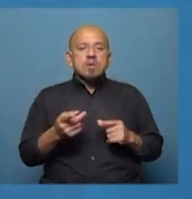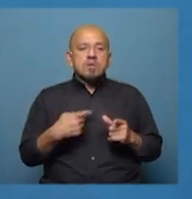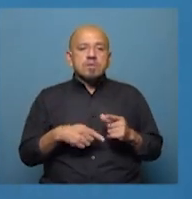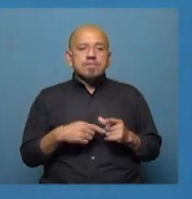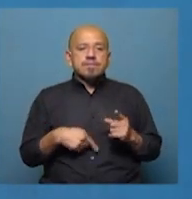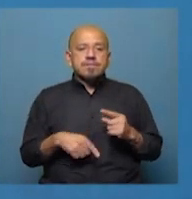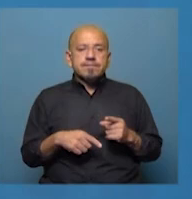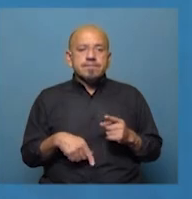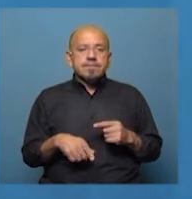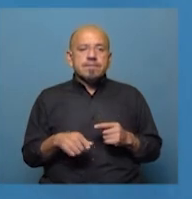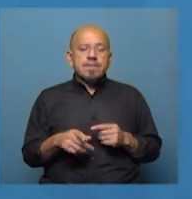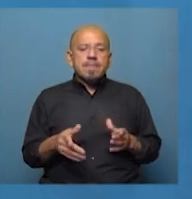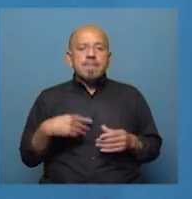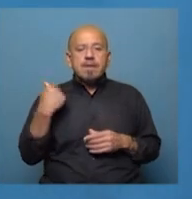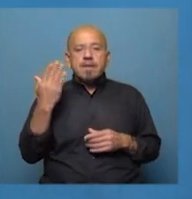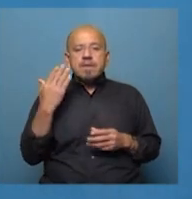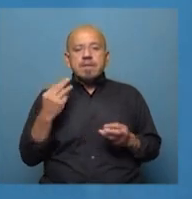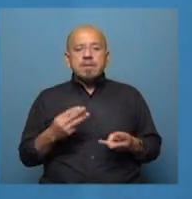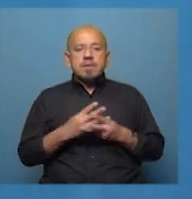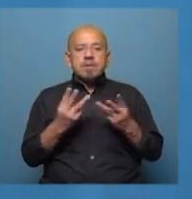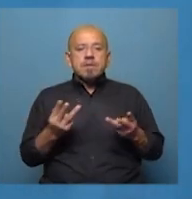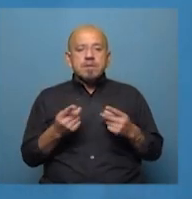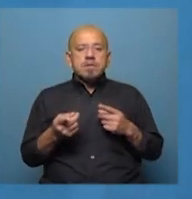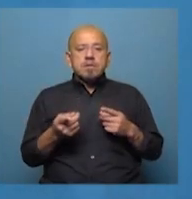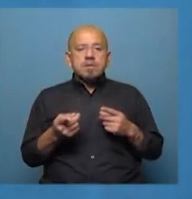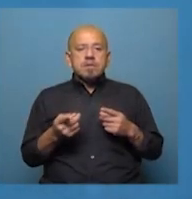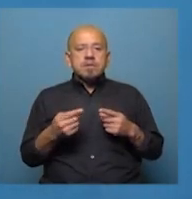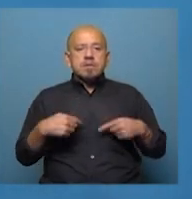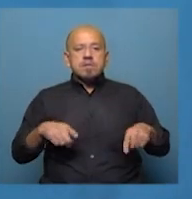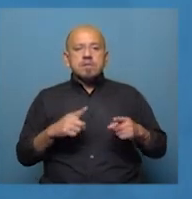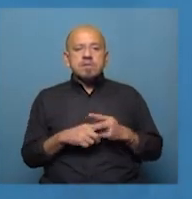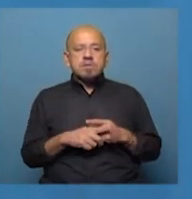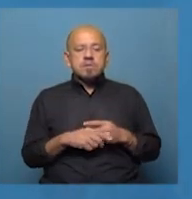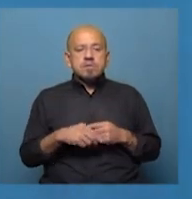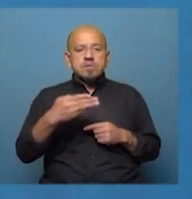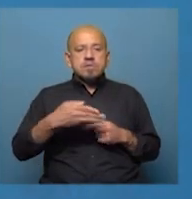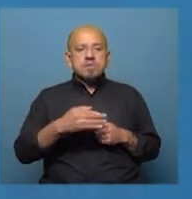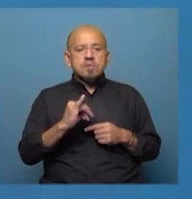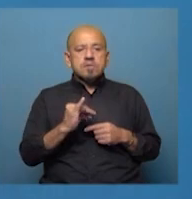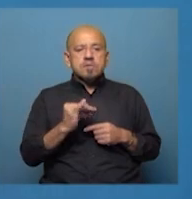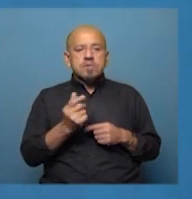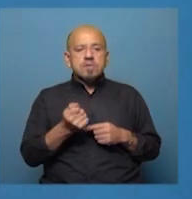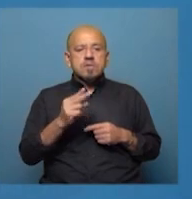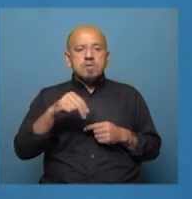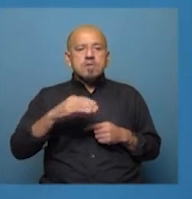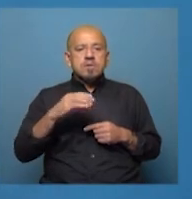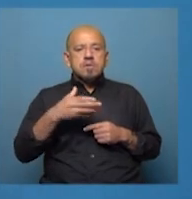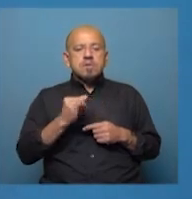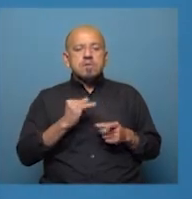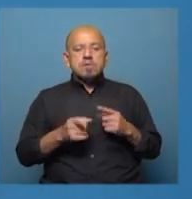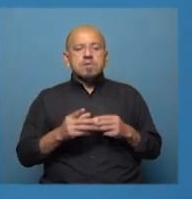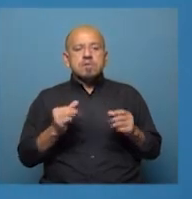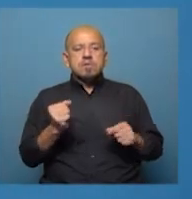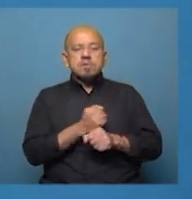de quien presidió la asamblea general ahí estás apuntando a gracila vianchi por supuesto este al no llegar la norma es Clara rechazar o